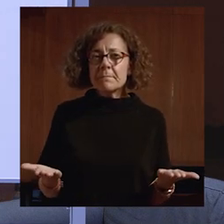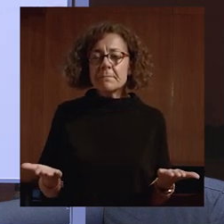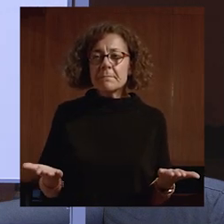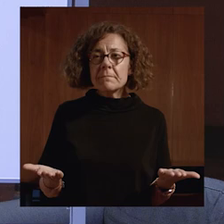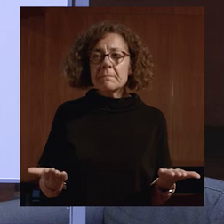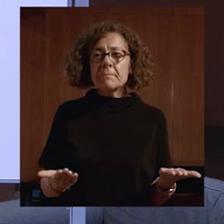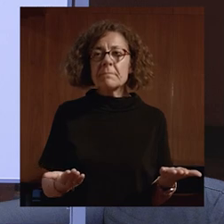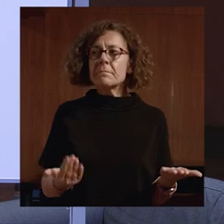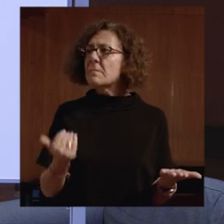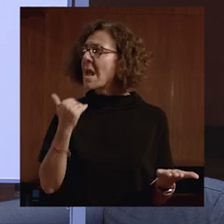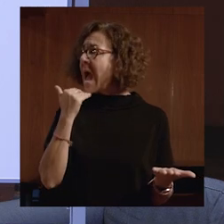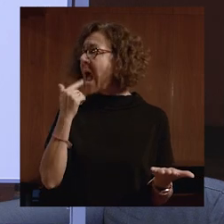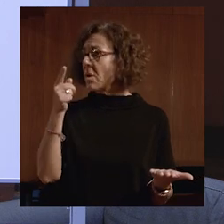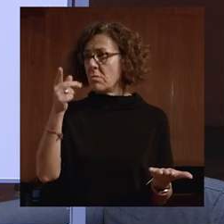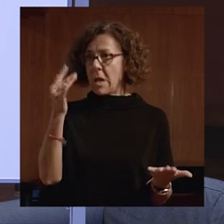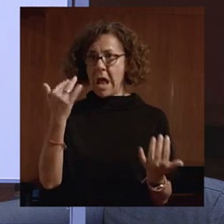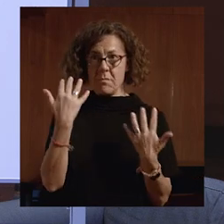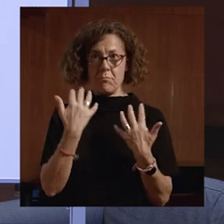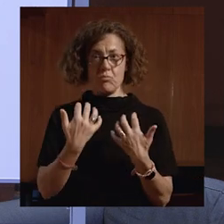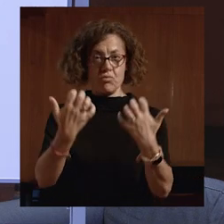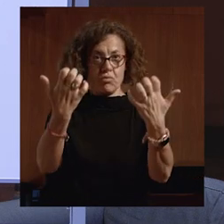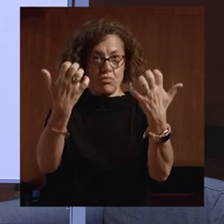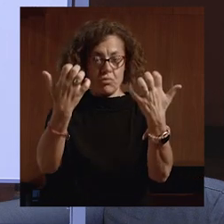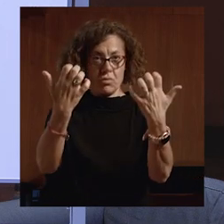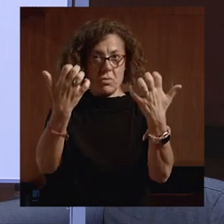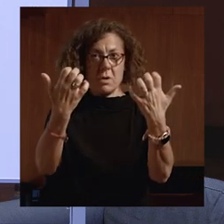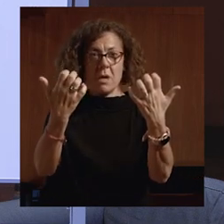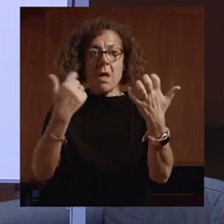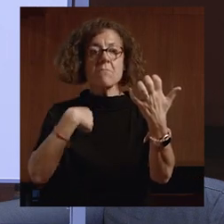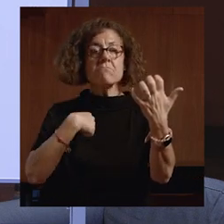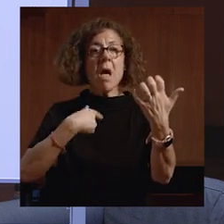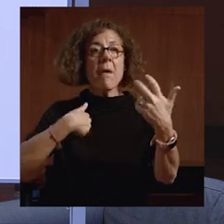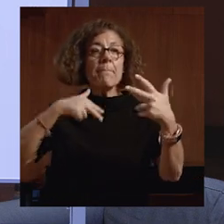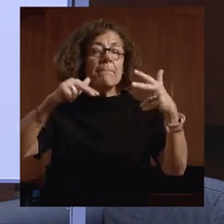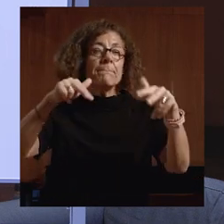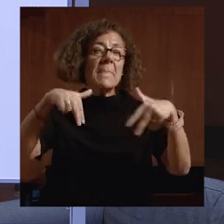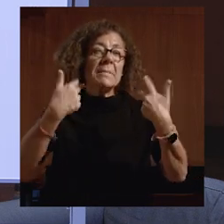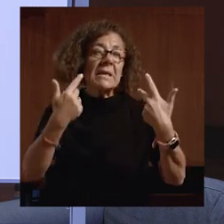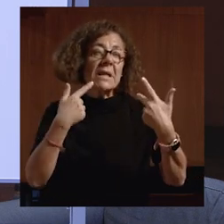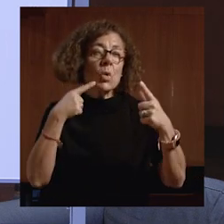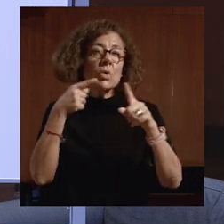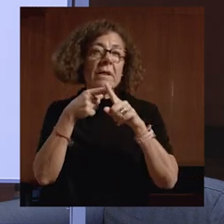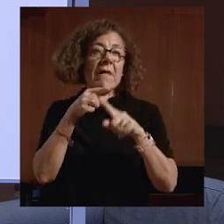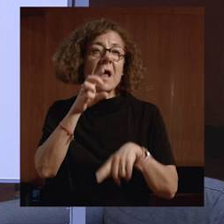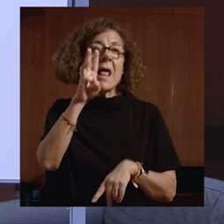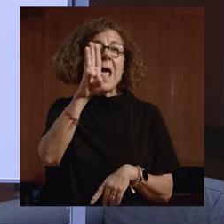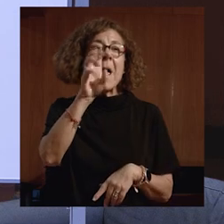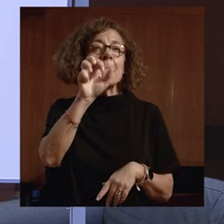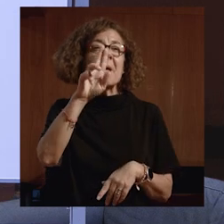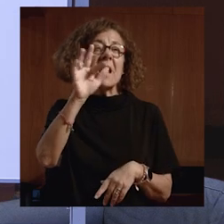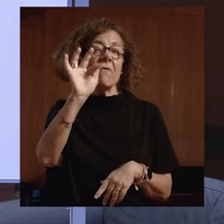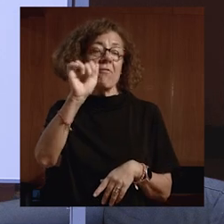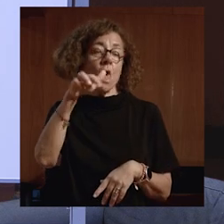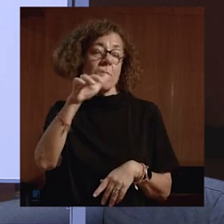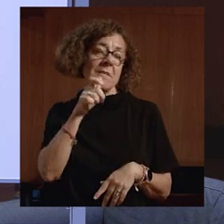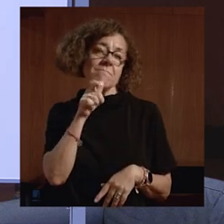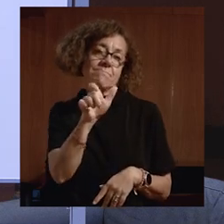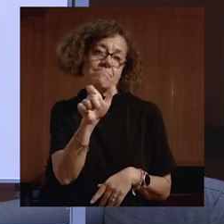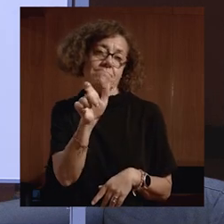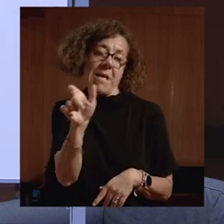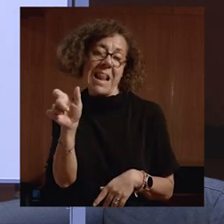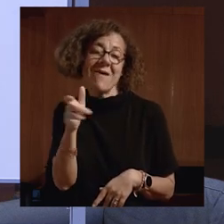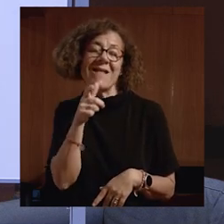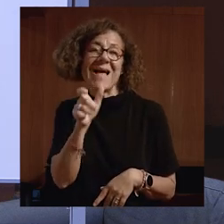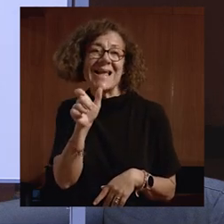algo, bueno, está el público, está el performer, me vais a permitir el uso de la palabra inglesa, pero para mí es la mejor, que engloba a todos los